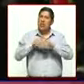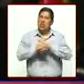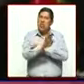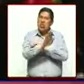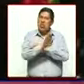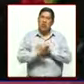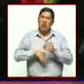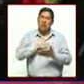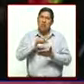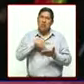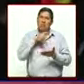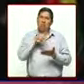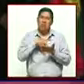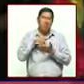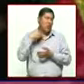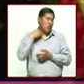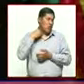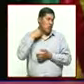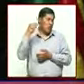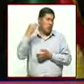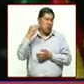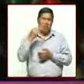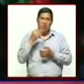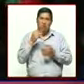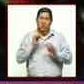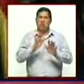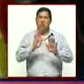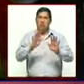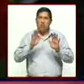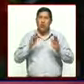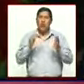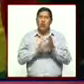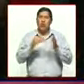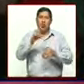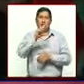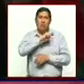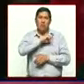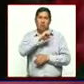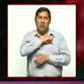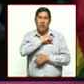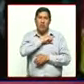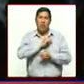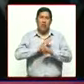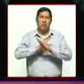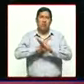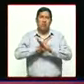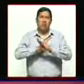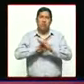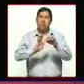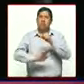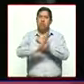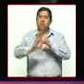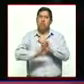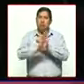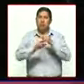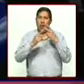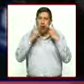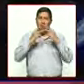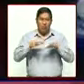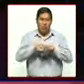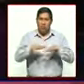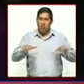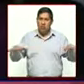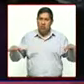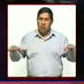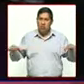a Plaza Murillo e incluso están tomando algunas represalias en contra de la policía boliviana que está resguardando esta situación. Podemos apreciar en el piso, si